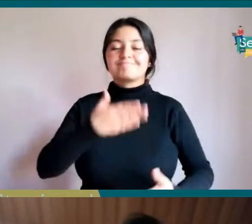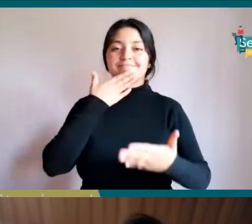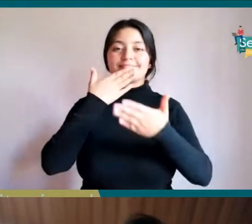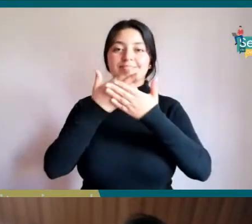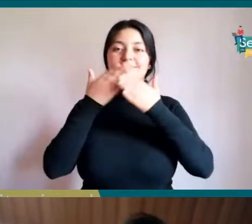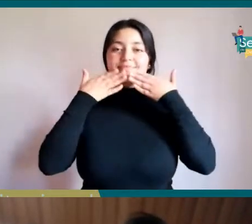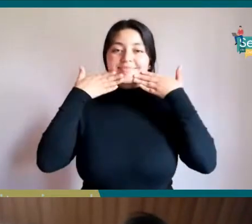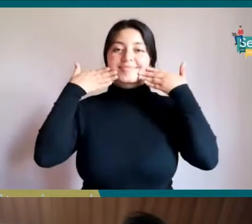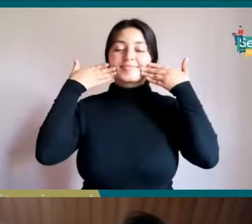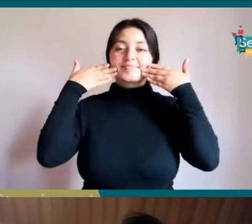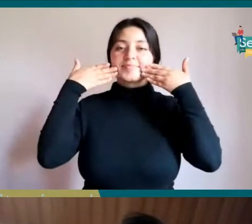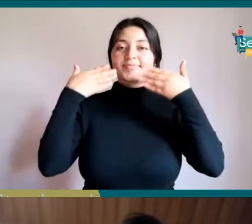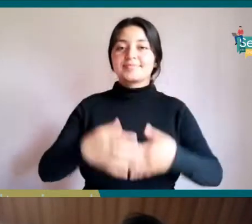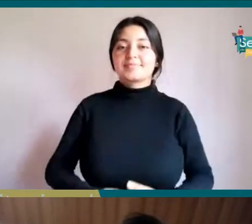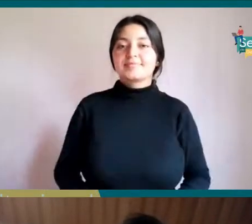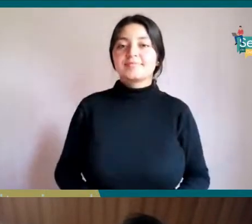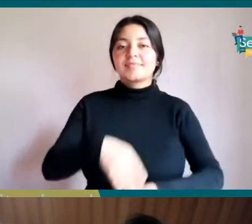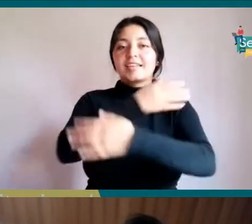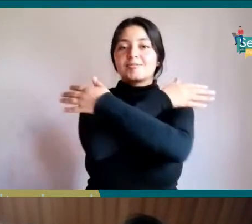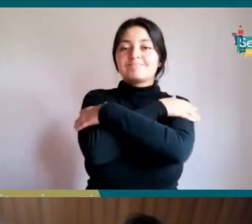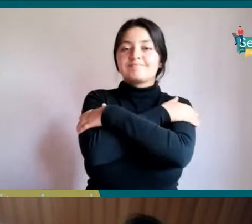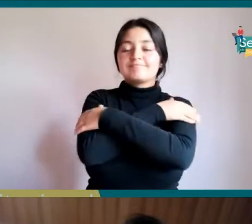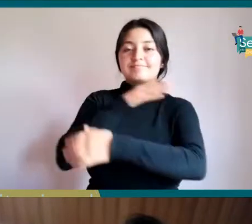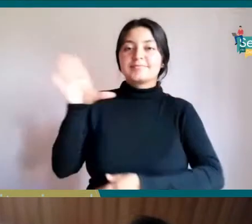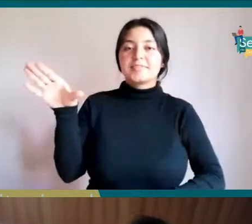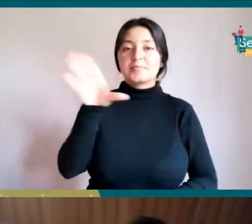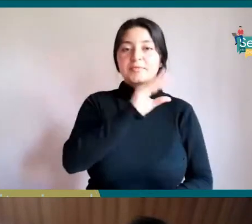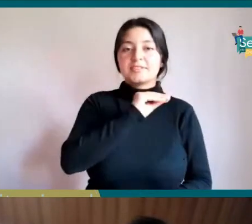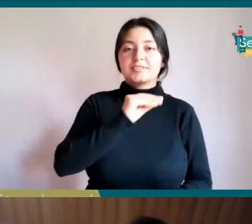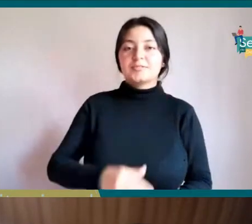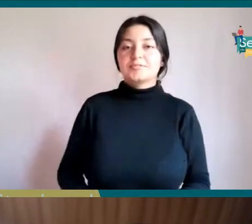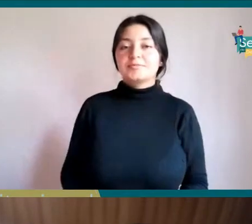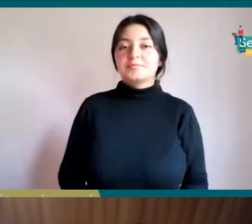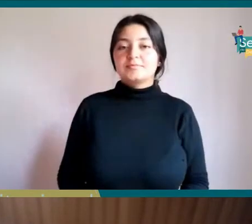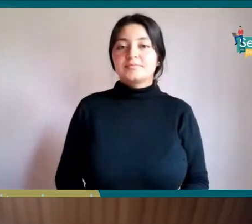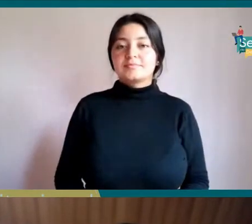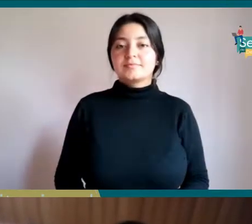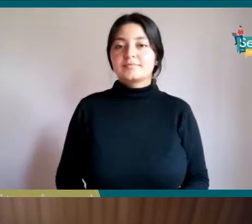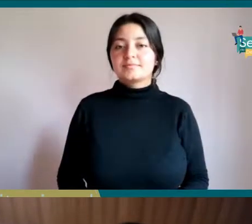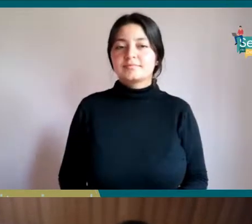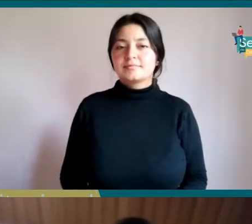Muchas gracias. Un abrazo para todos, a nuestros intérpretes. Un